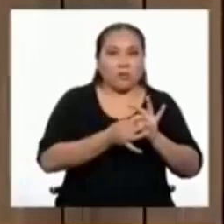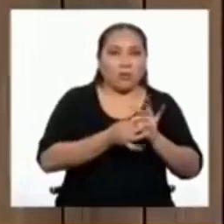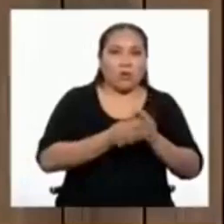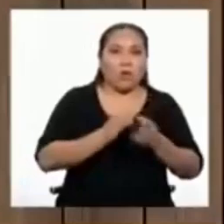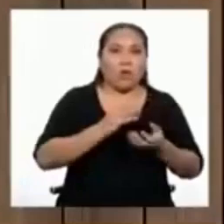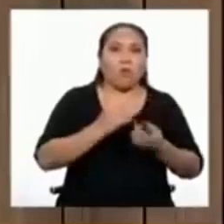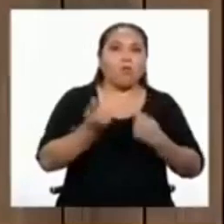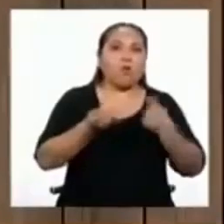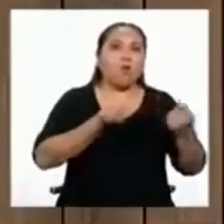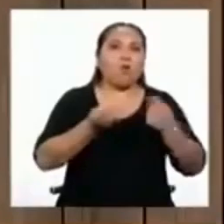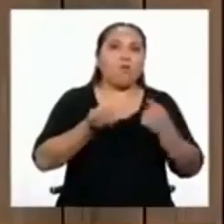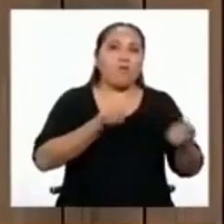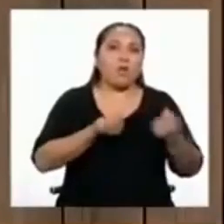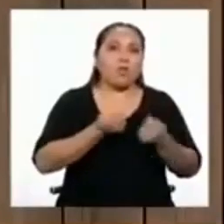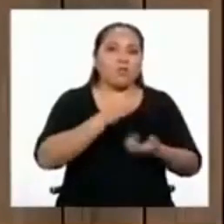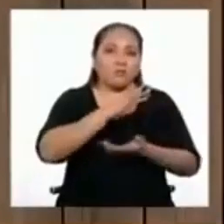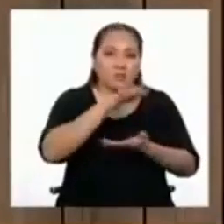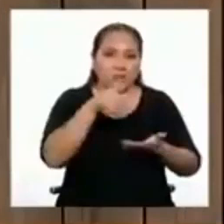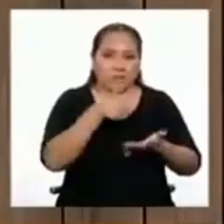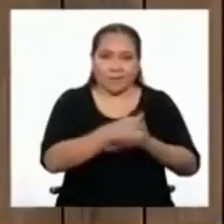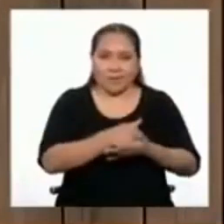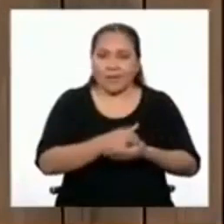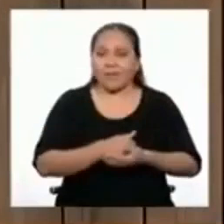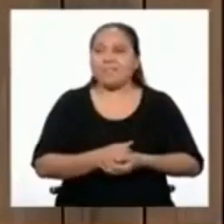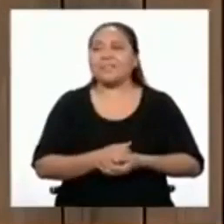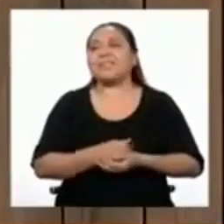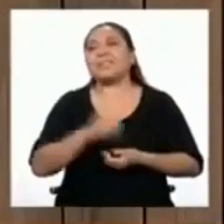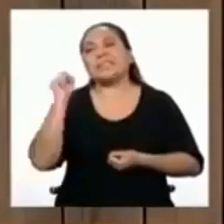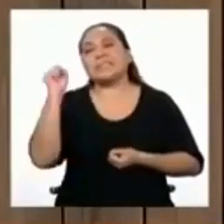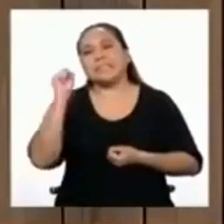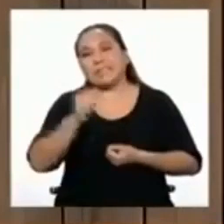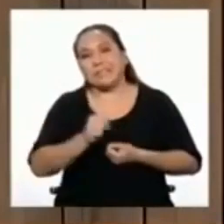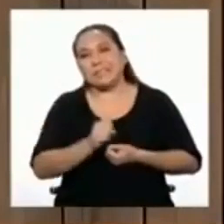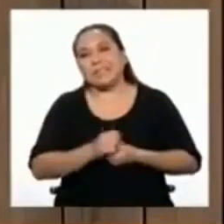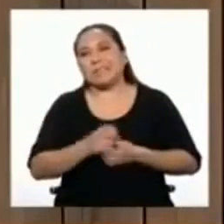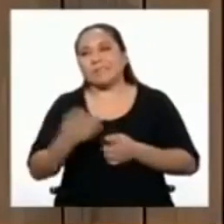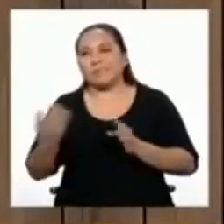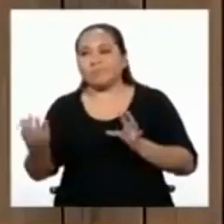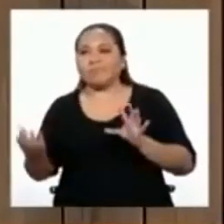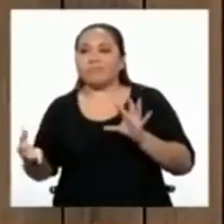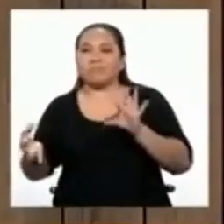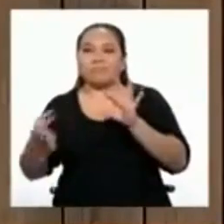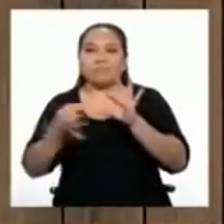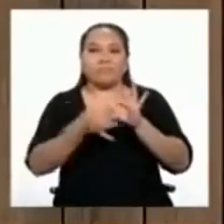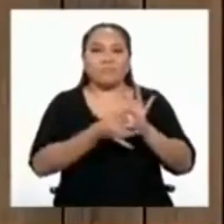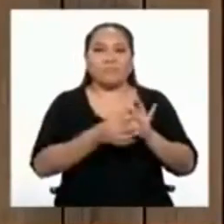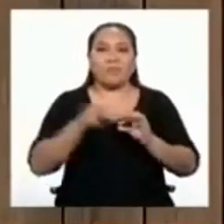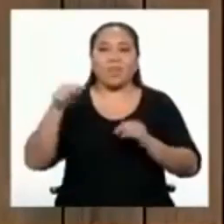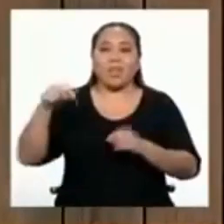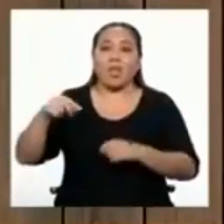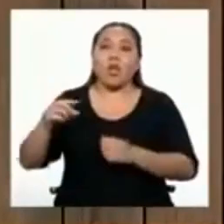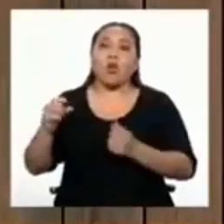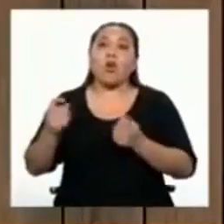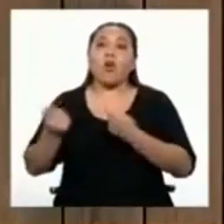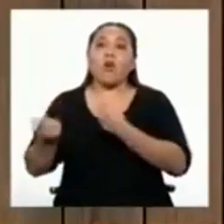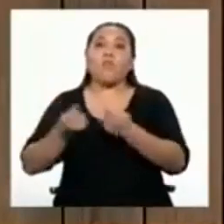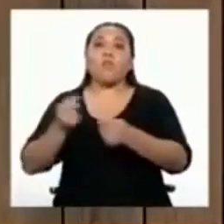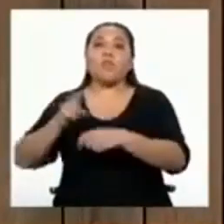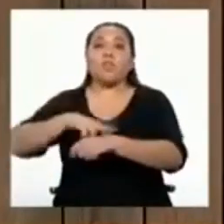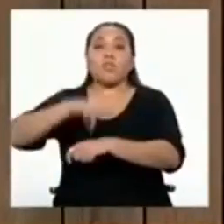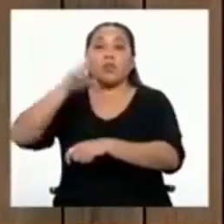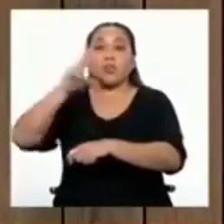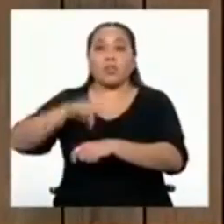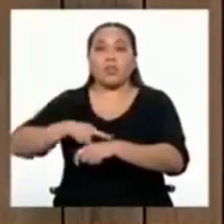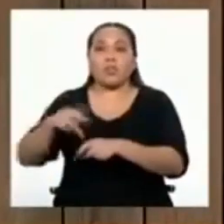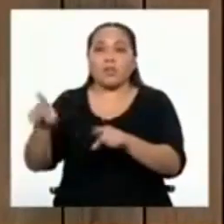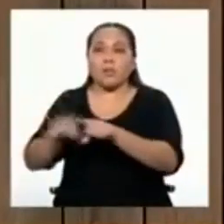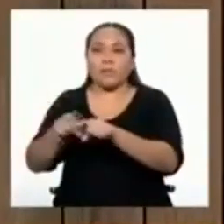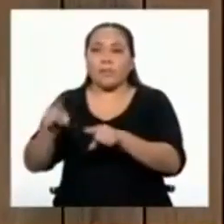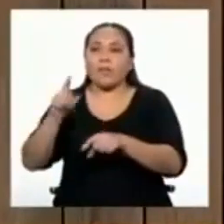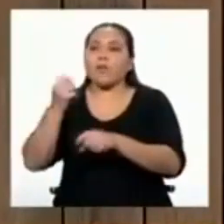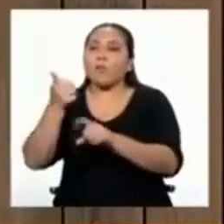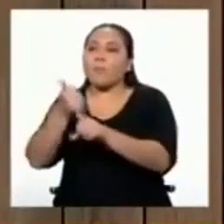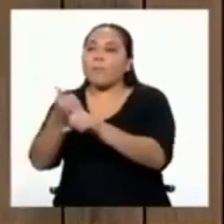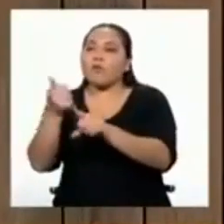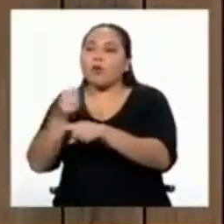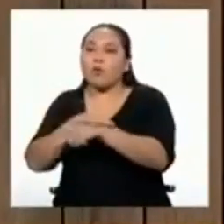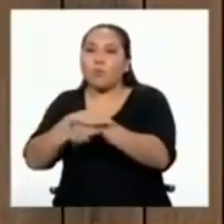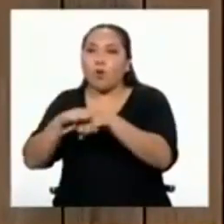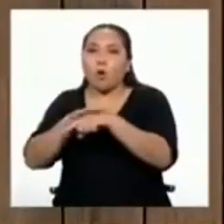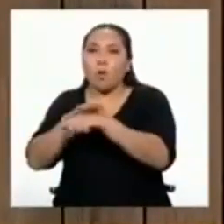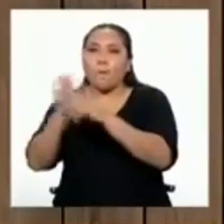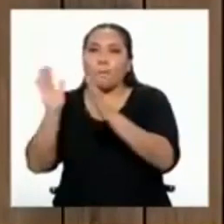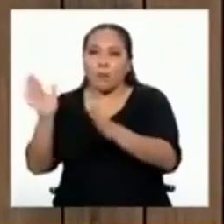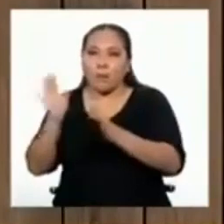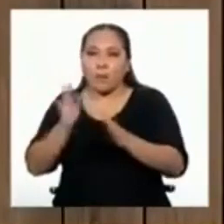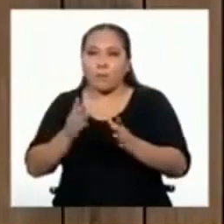integrado! Exactamente. Los gobiernos regionales también han elaborado un plan para sobrellevar la emergencia, el